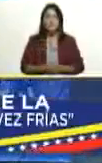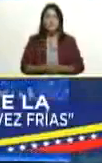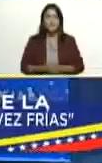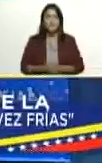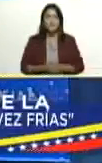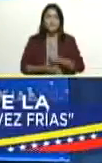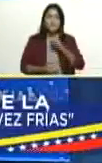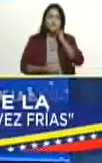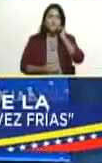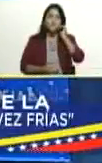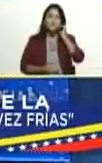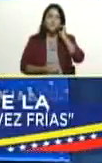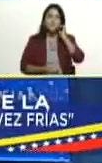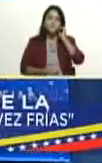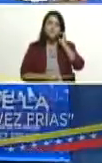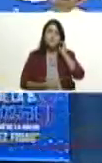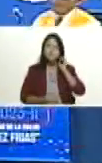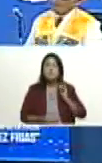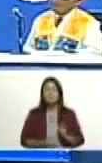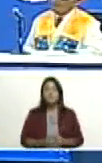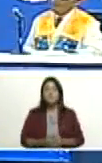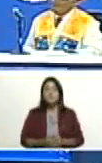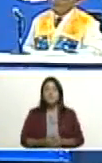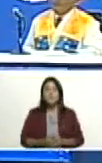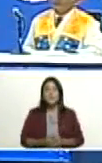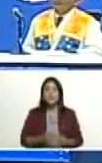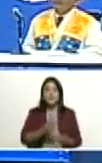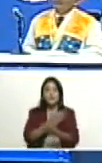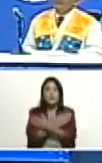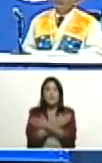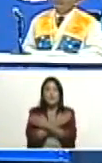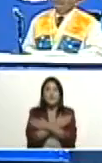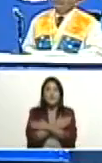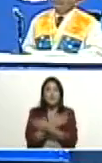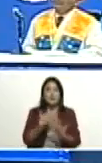Qué felicidad ver esta juventud venezolana